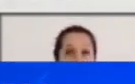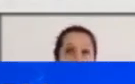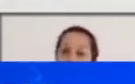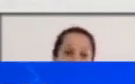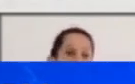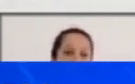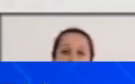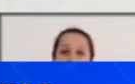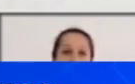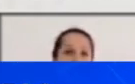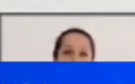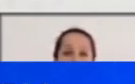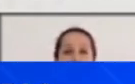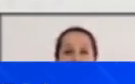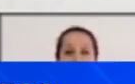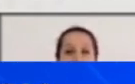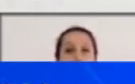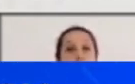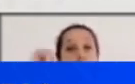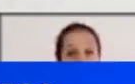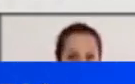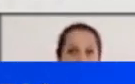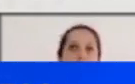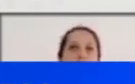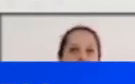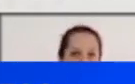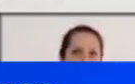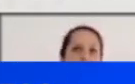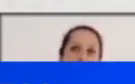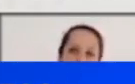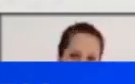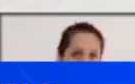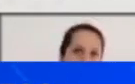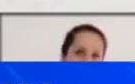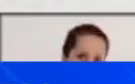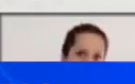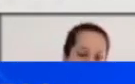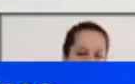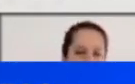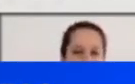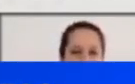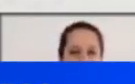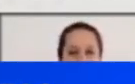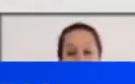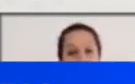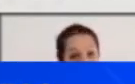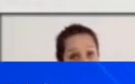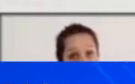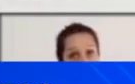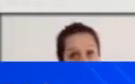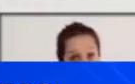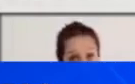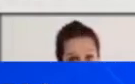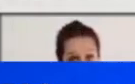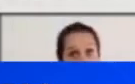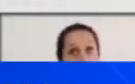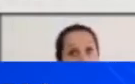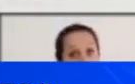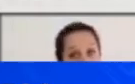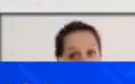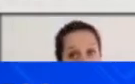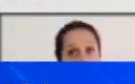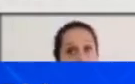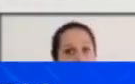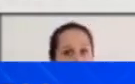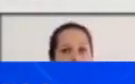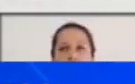la población veinticinco por ciento de la población total y dentro de la población de sesenta años y más el grupo de edad que crece